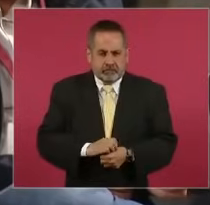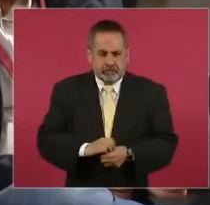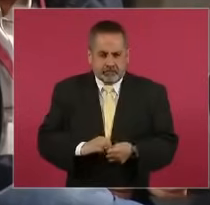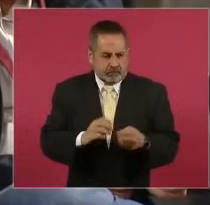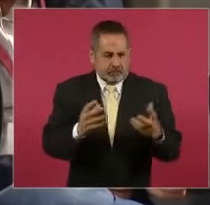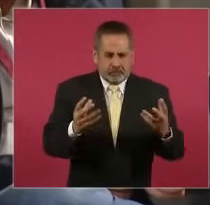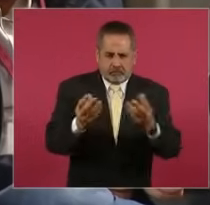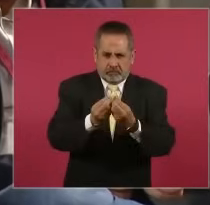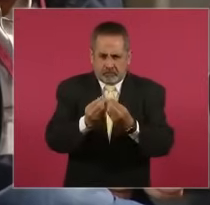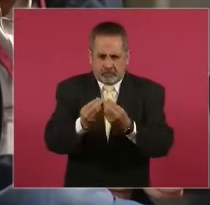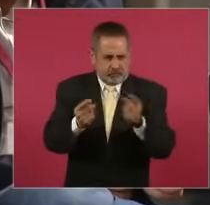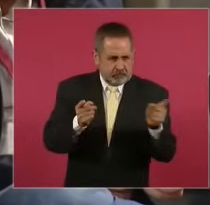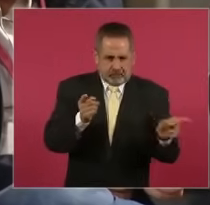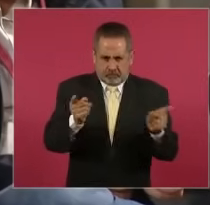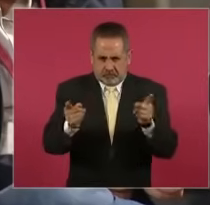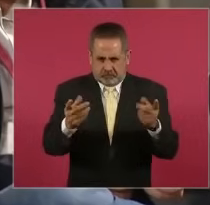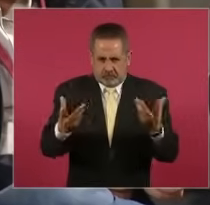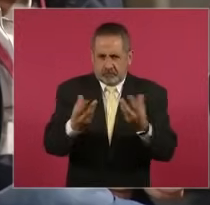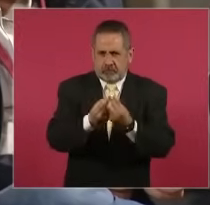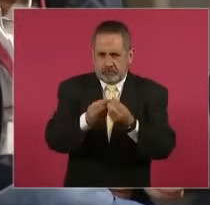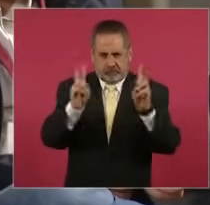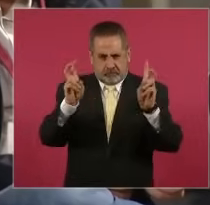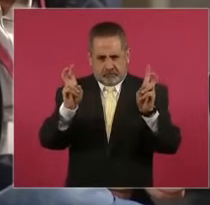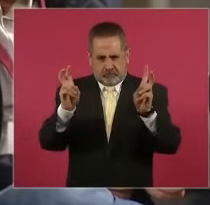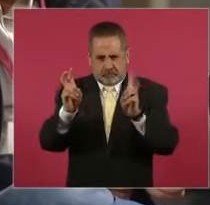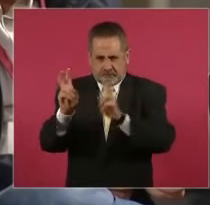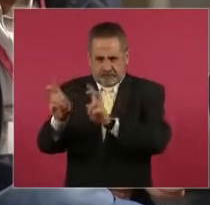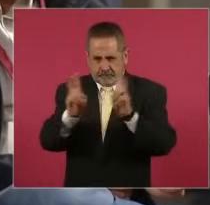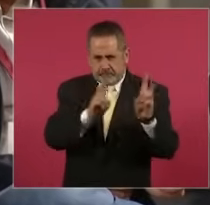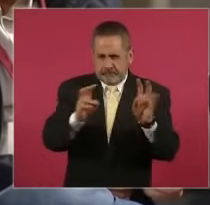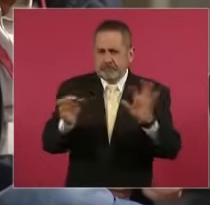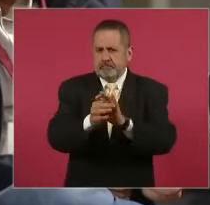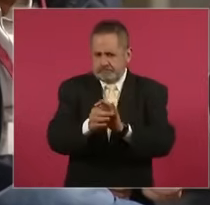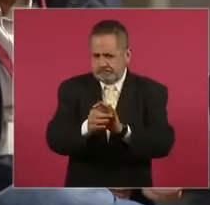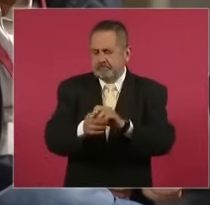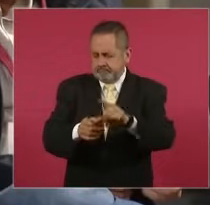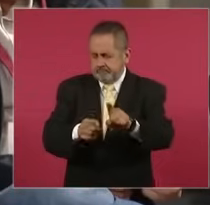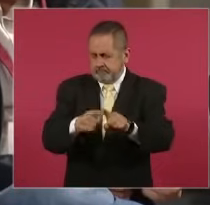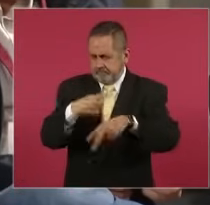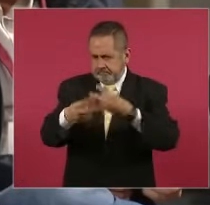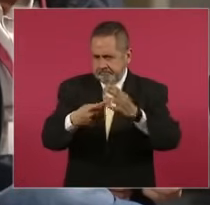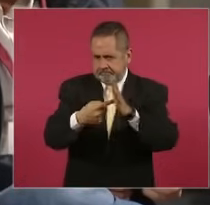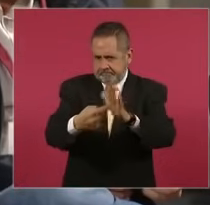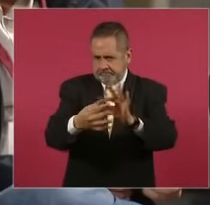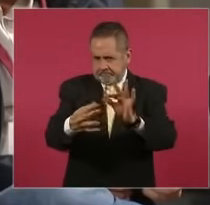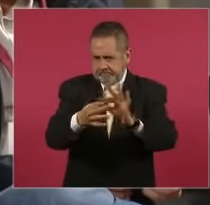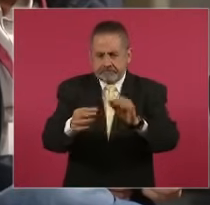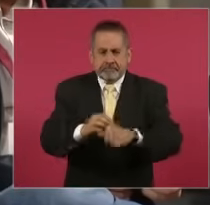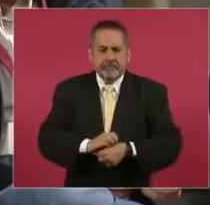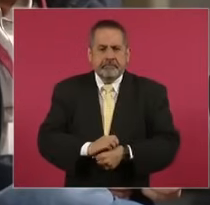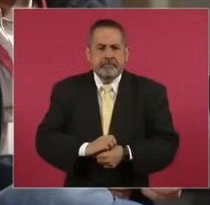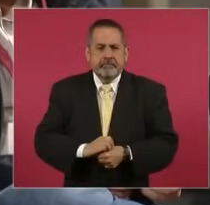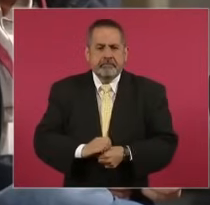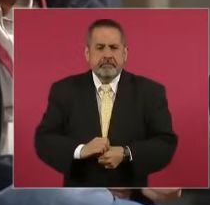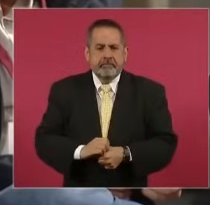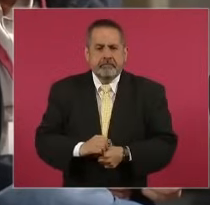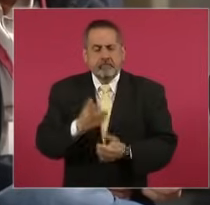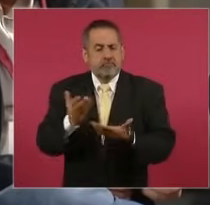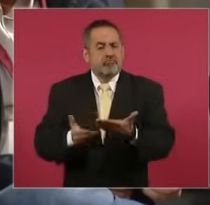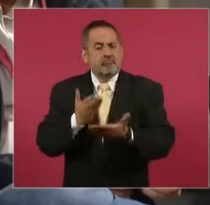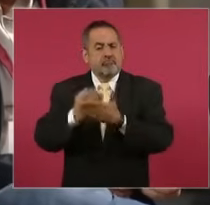juntar un poco ambos temas, porque están estrechamente relacionados. Y